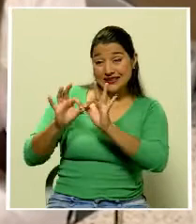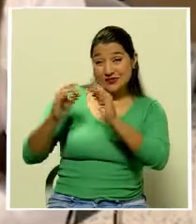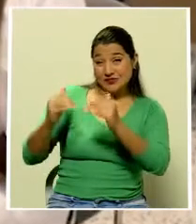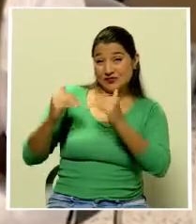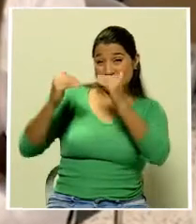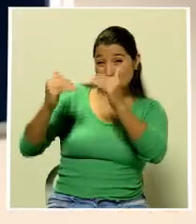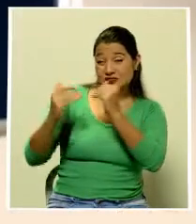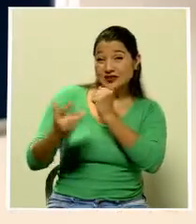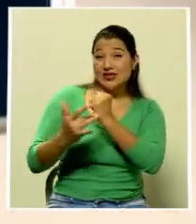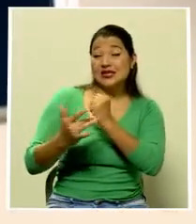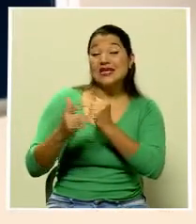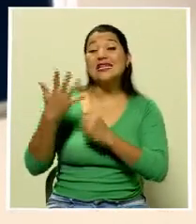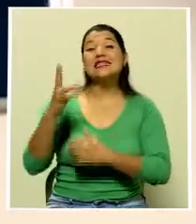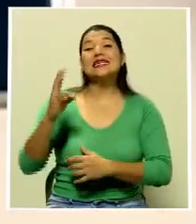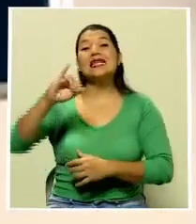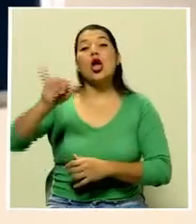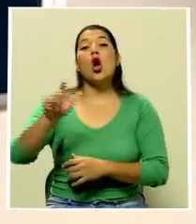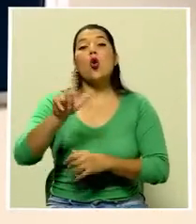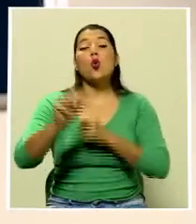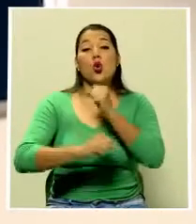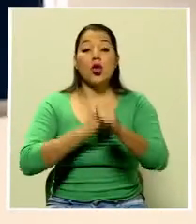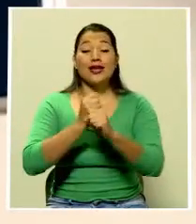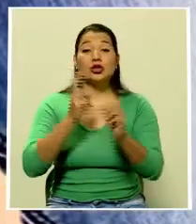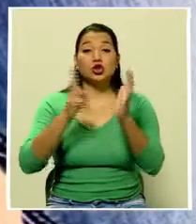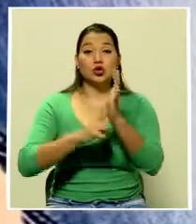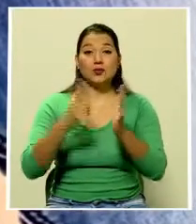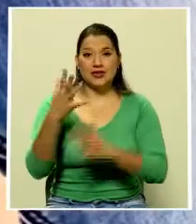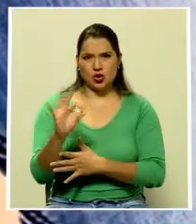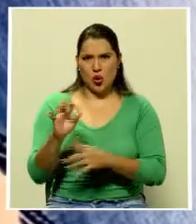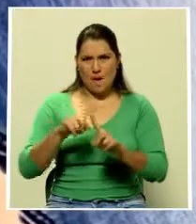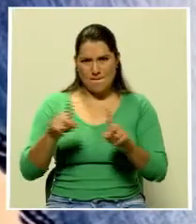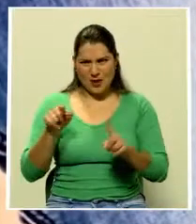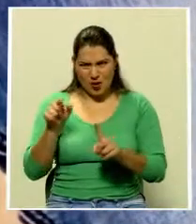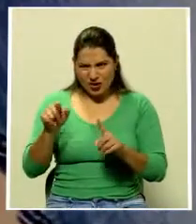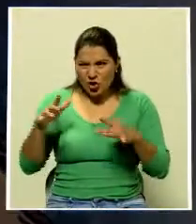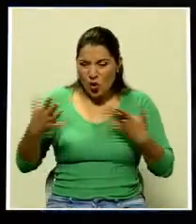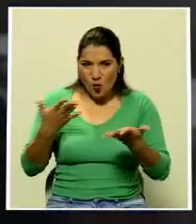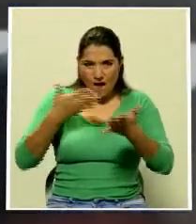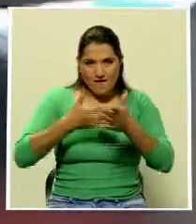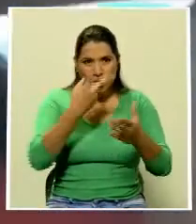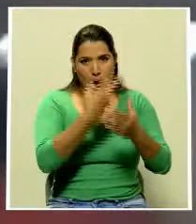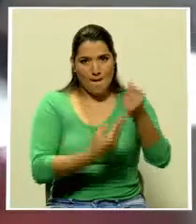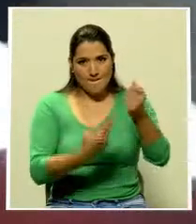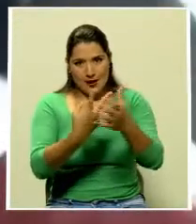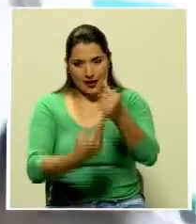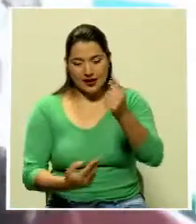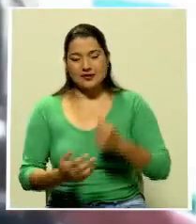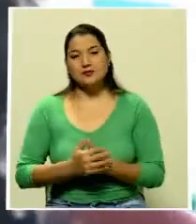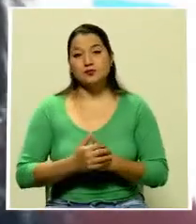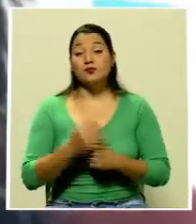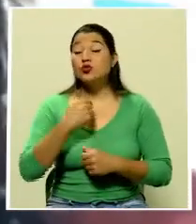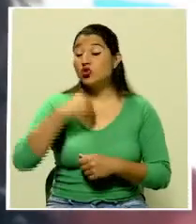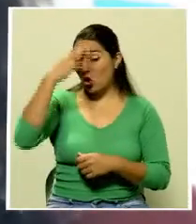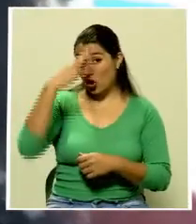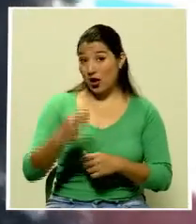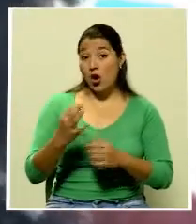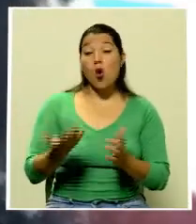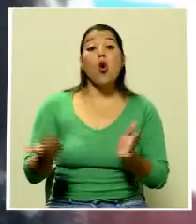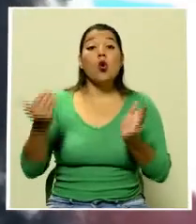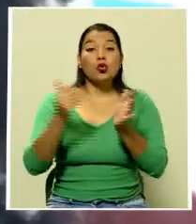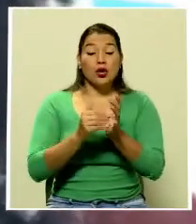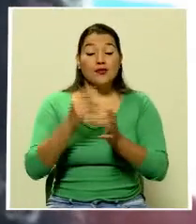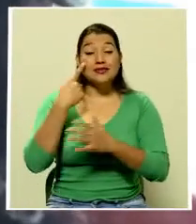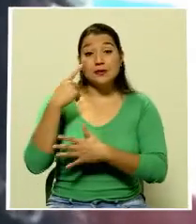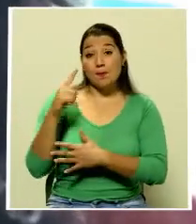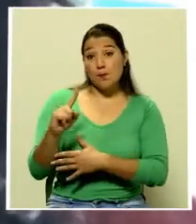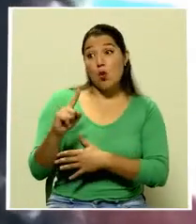del 2019. No obstante, ¿cómo afectó la no aplicación a las parejas? Y creo que, de nuevo, por un tema